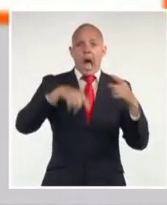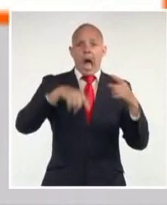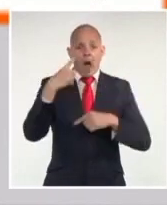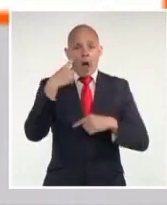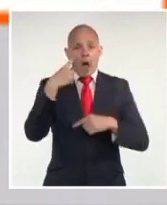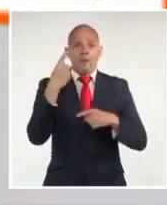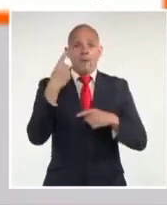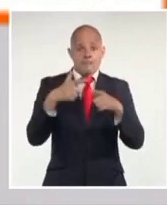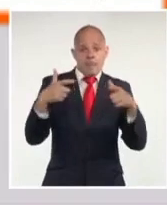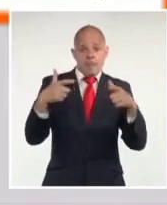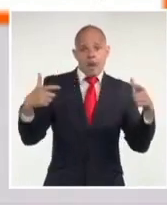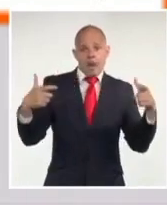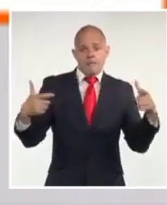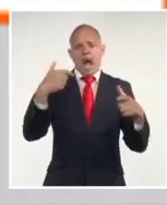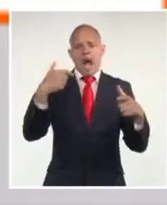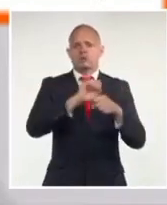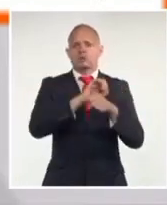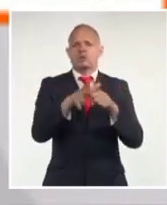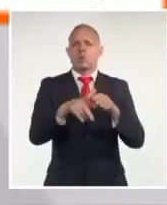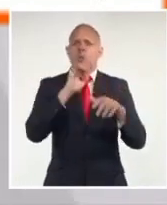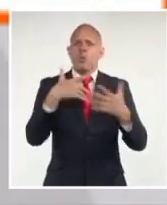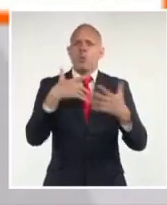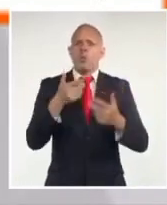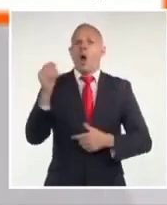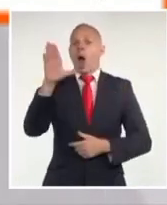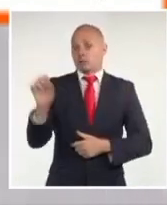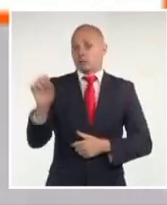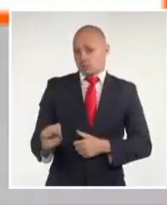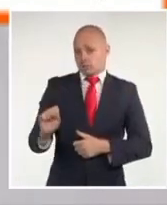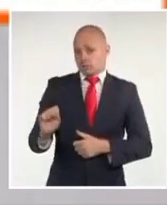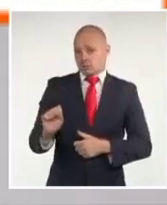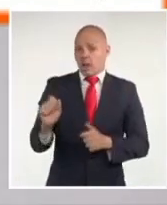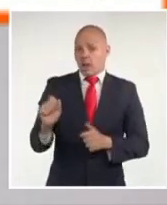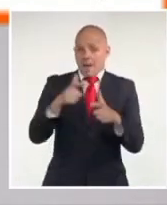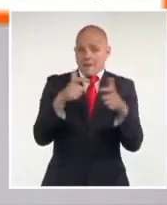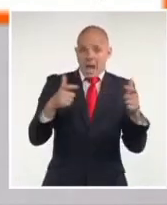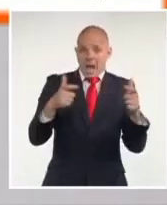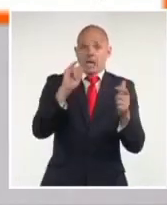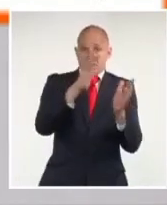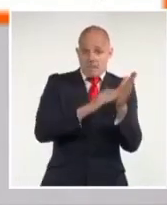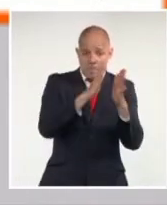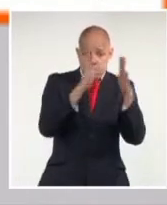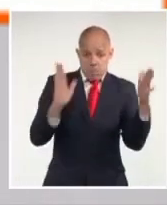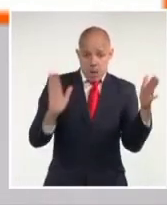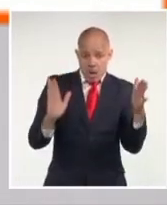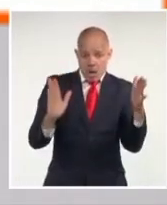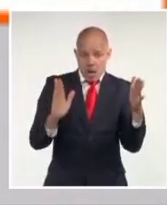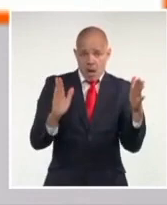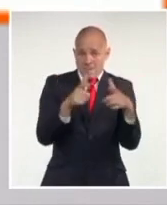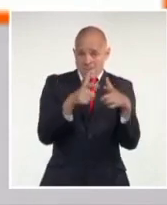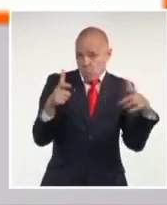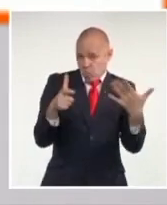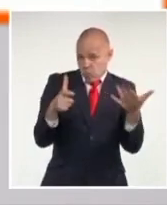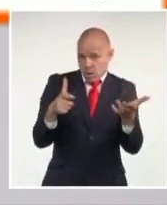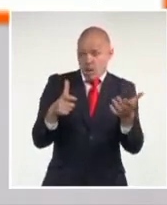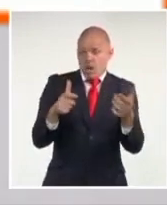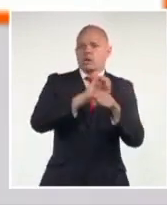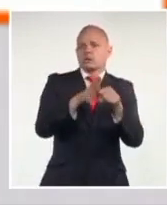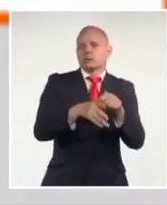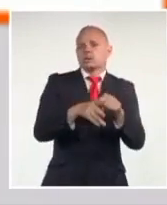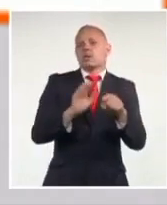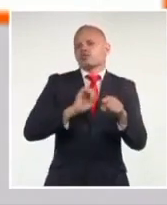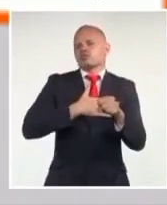la beta nos ha marcado en el semestre, asociada a brotes grandes en algunas provincias, que eso no